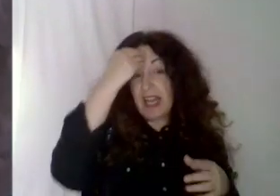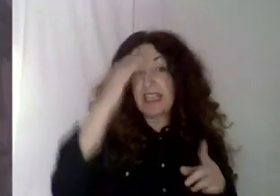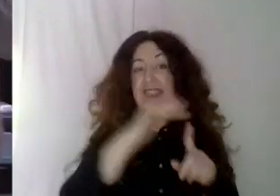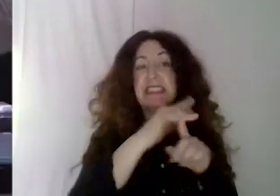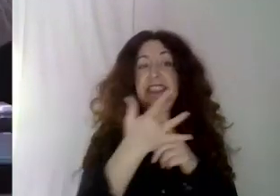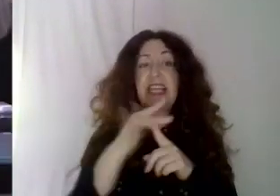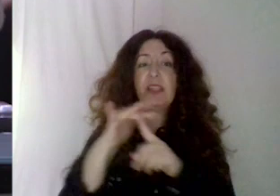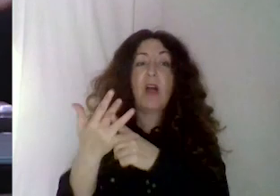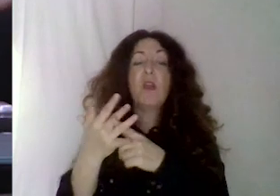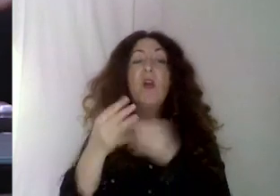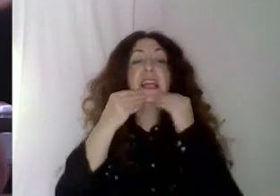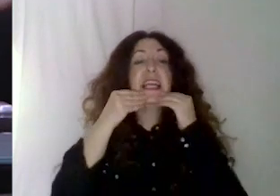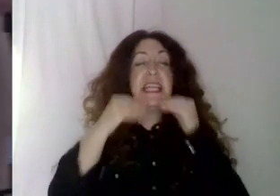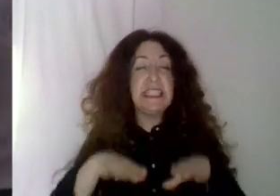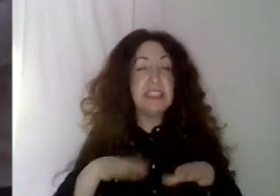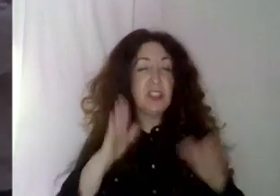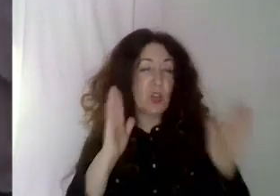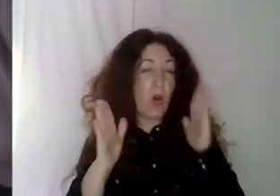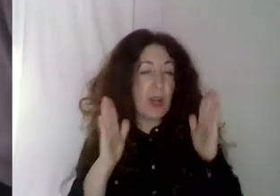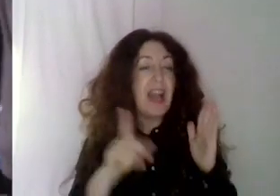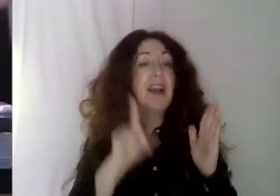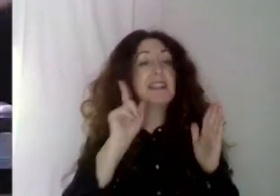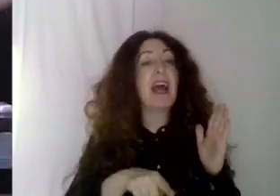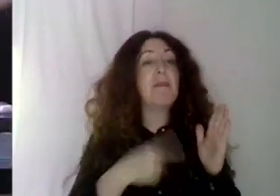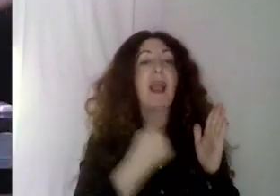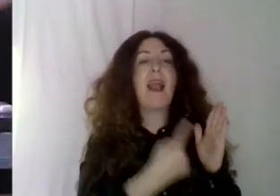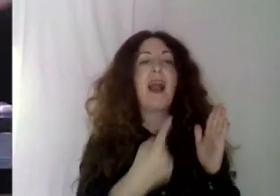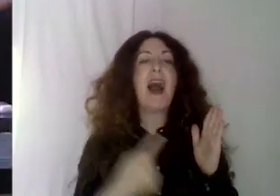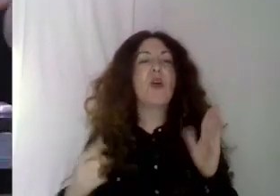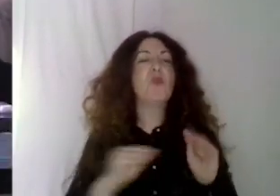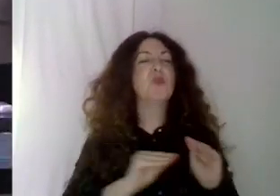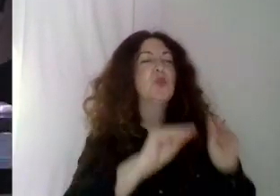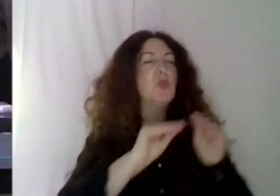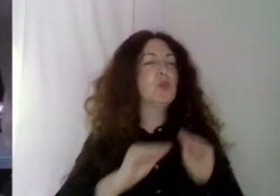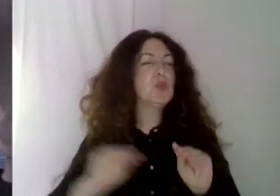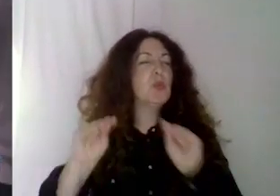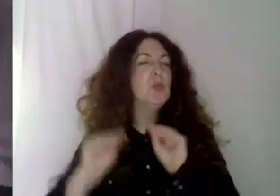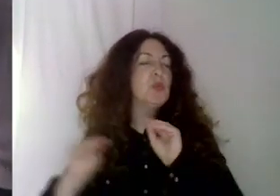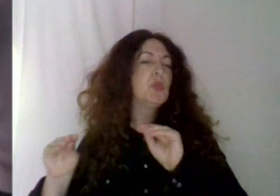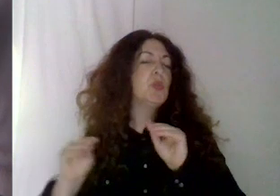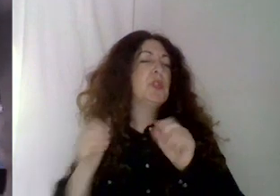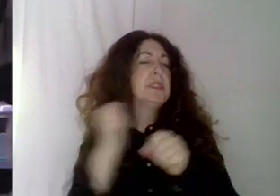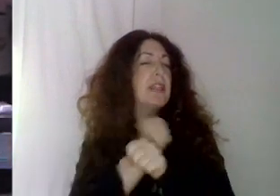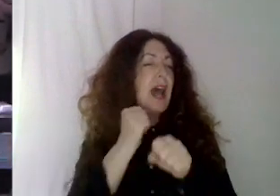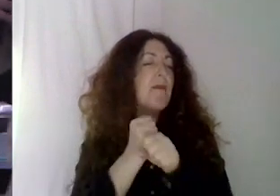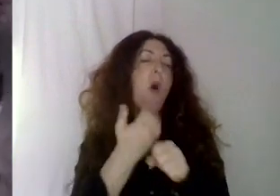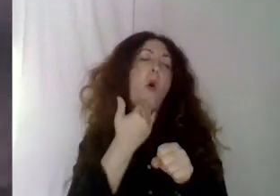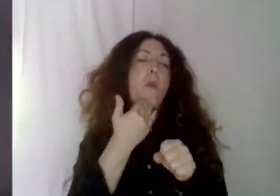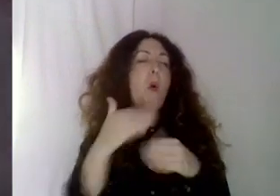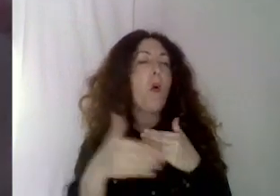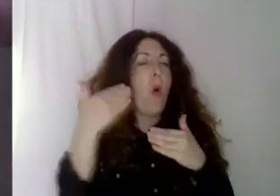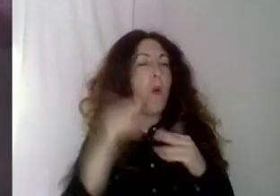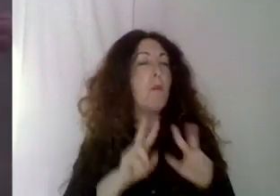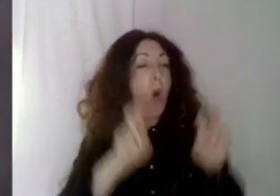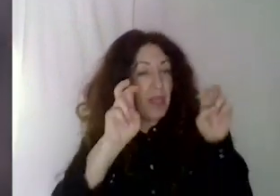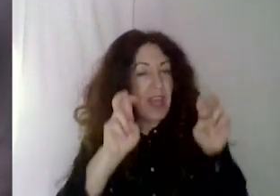fin, expuestos los tres, en fin, a la vez. Y planteabas de alguna manera, ¿verdad?, es decir, que podían no tener mucho que ver. Es decir,